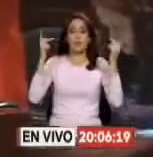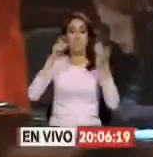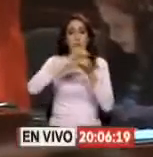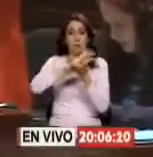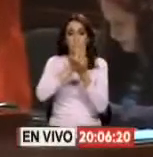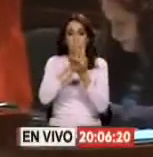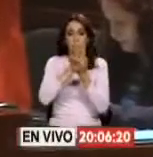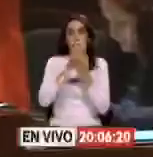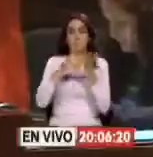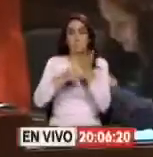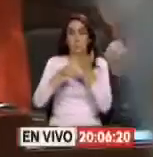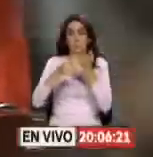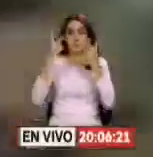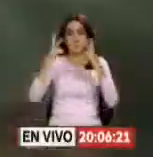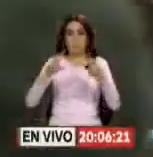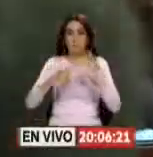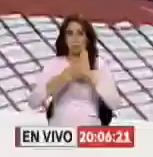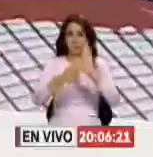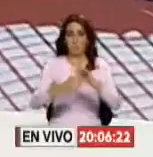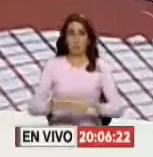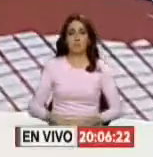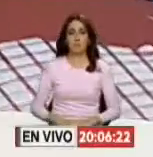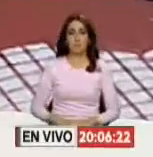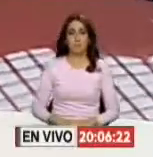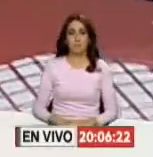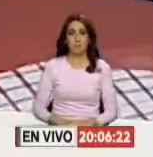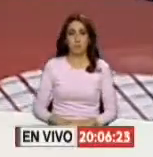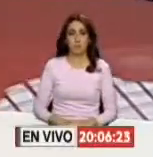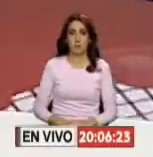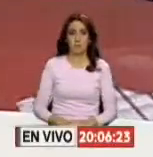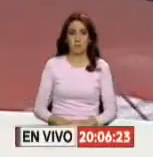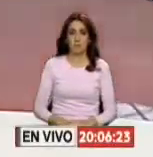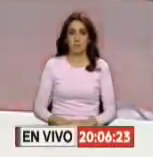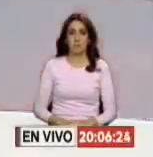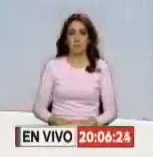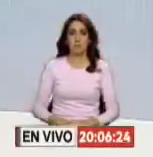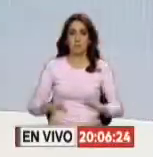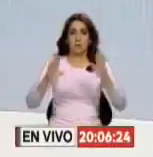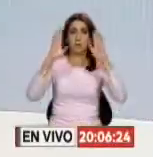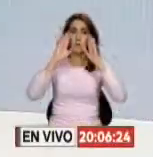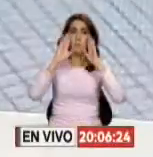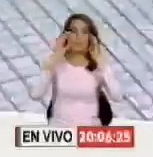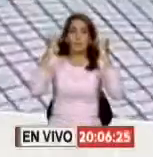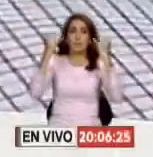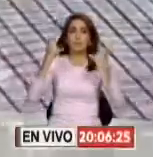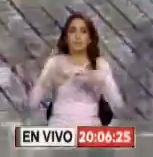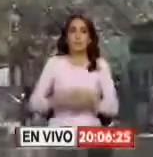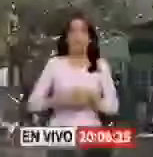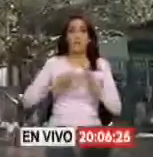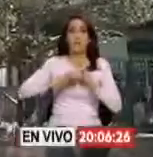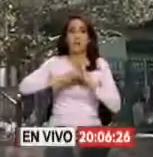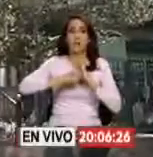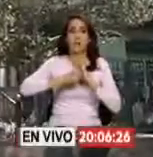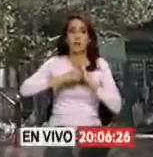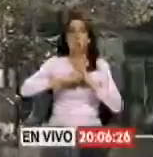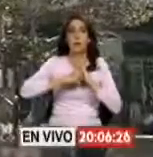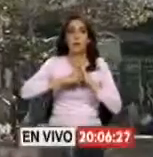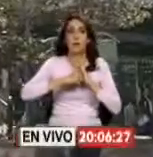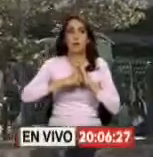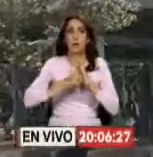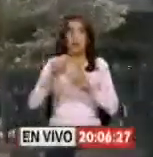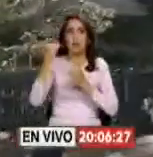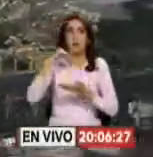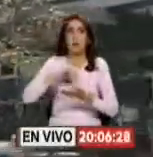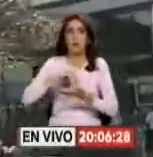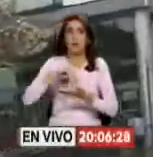y ministerios. Alex Llanos, Telediario. Preste atención a la siguiente información. La Contraloría General del Estado remitió